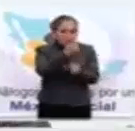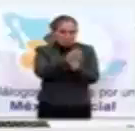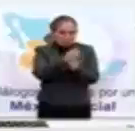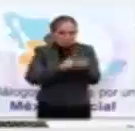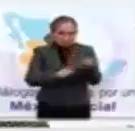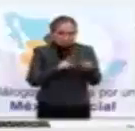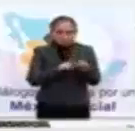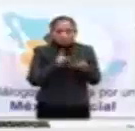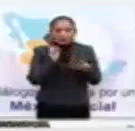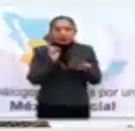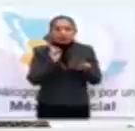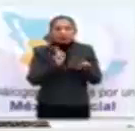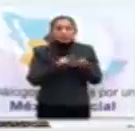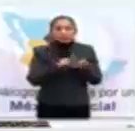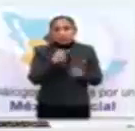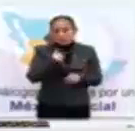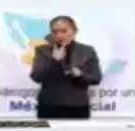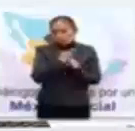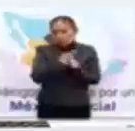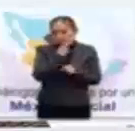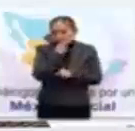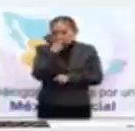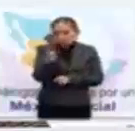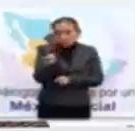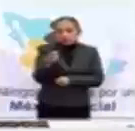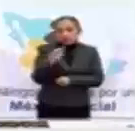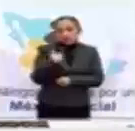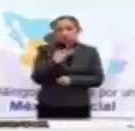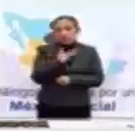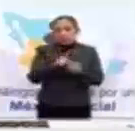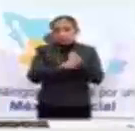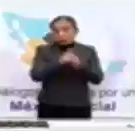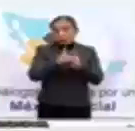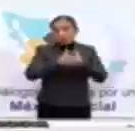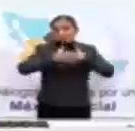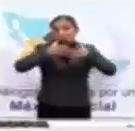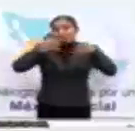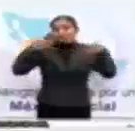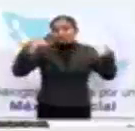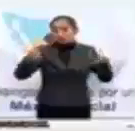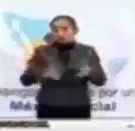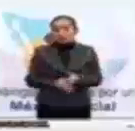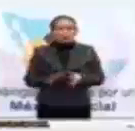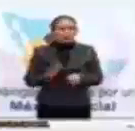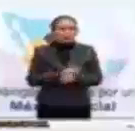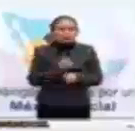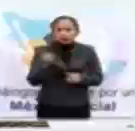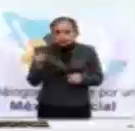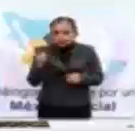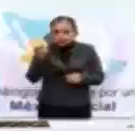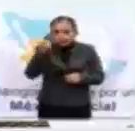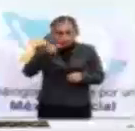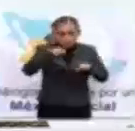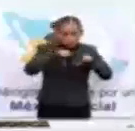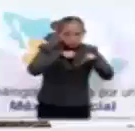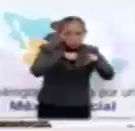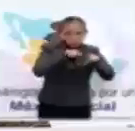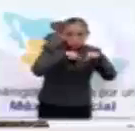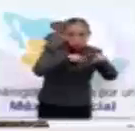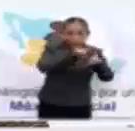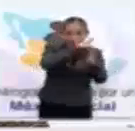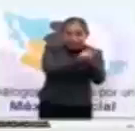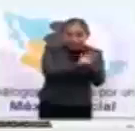¿no? Y lo primero que yo diría es, tenemos un problema grande, porque a la par de la Ley de Desarrollo